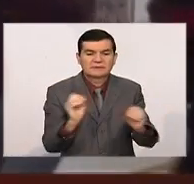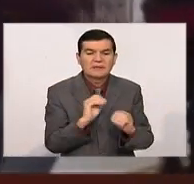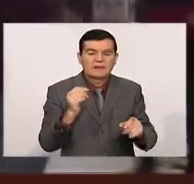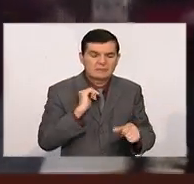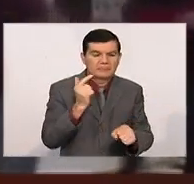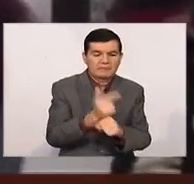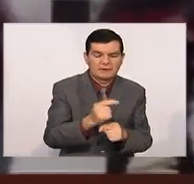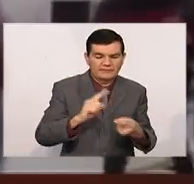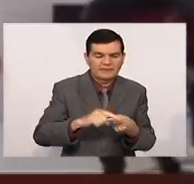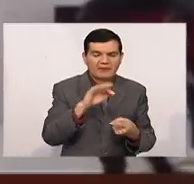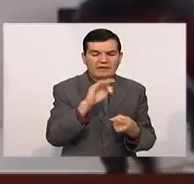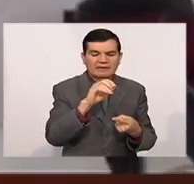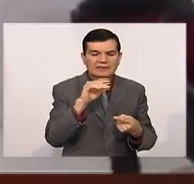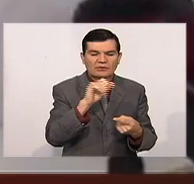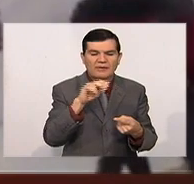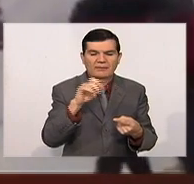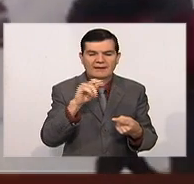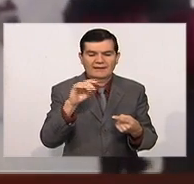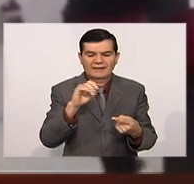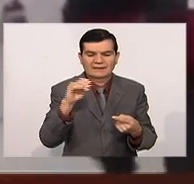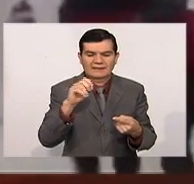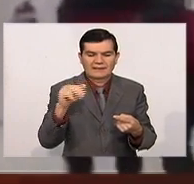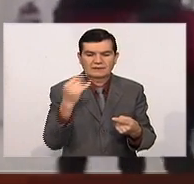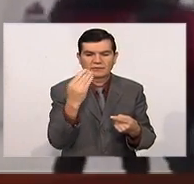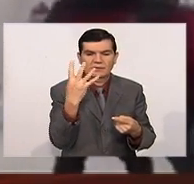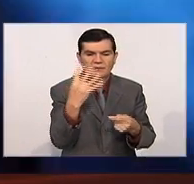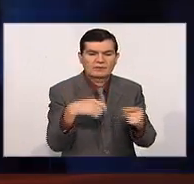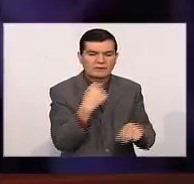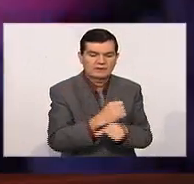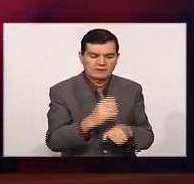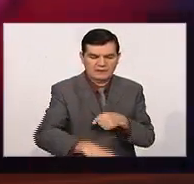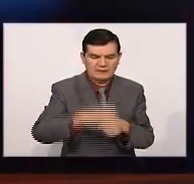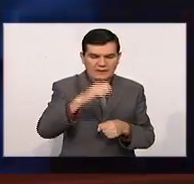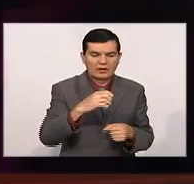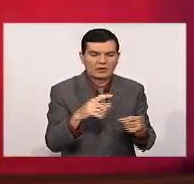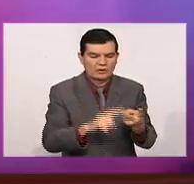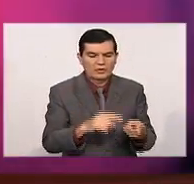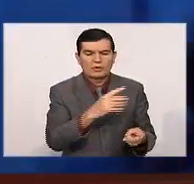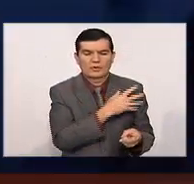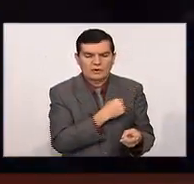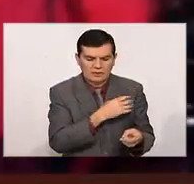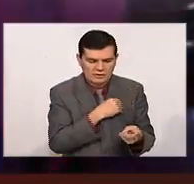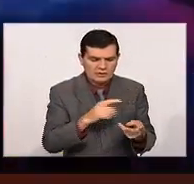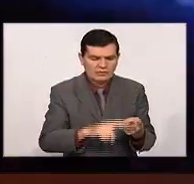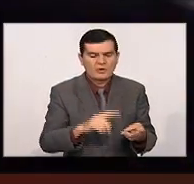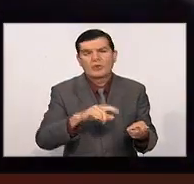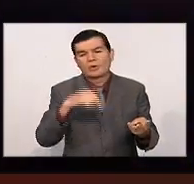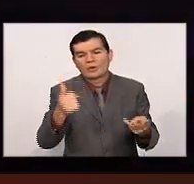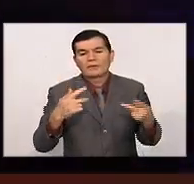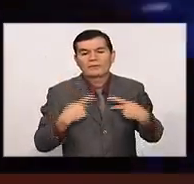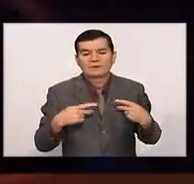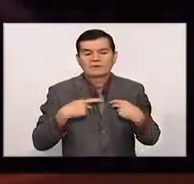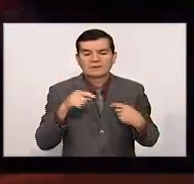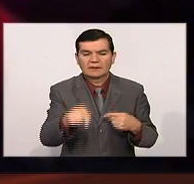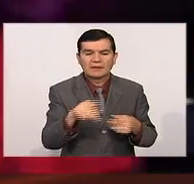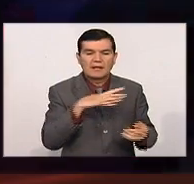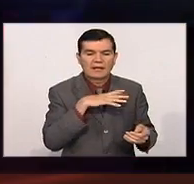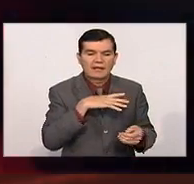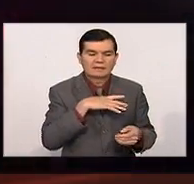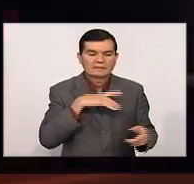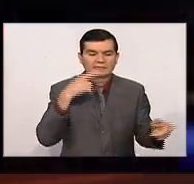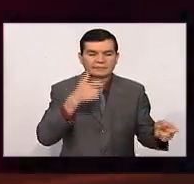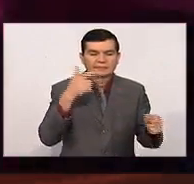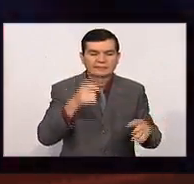entre los detenidos a Francisco Navarrete Serna, de 54 años de edad, junto con su hijo y otro sujeto, quien manifestó ser uno de los